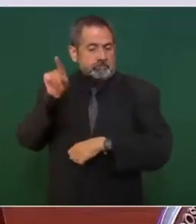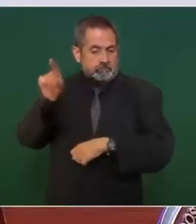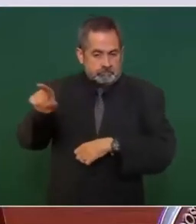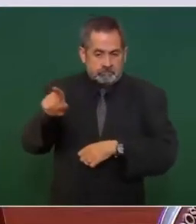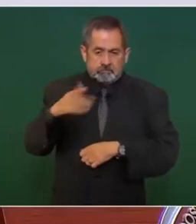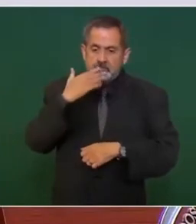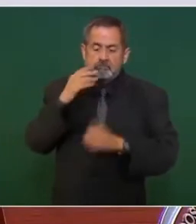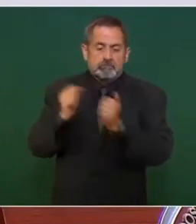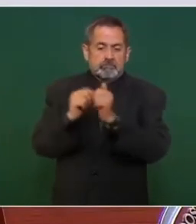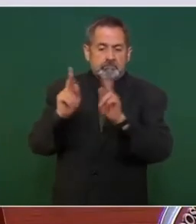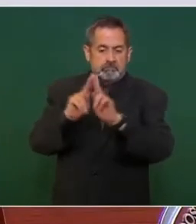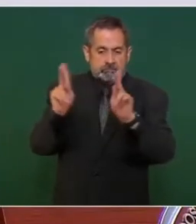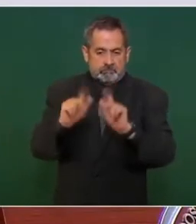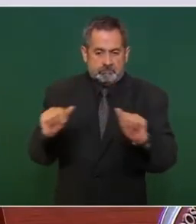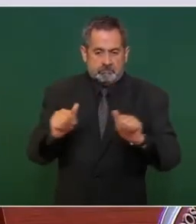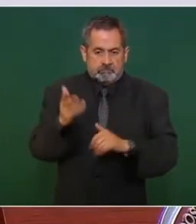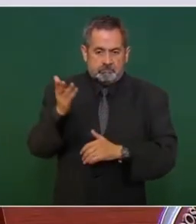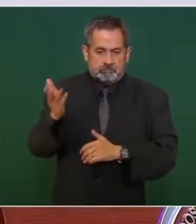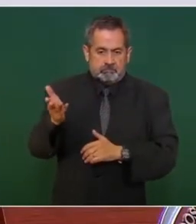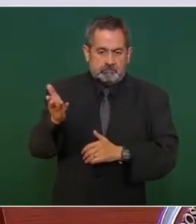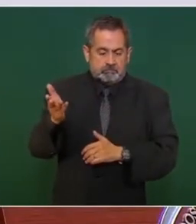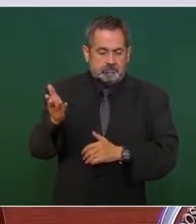se den